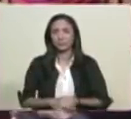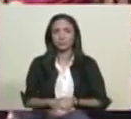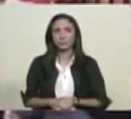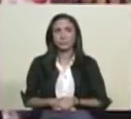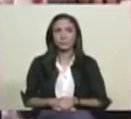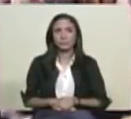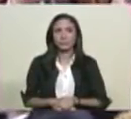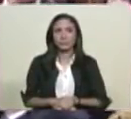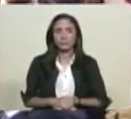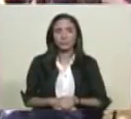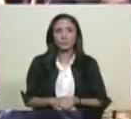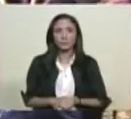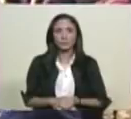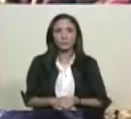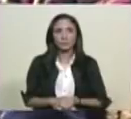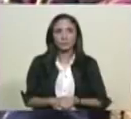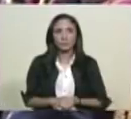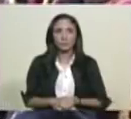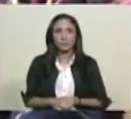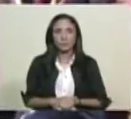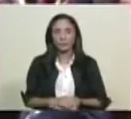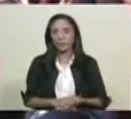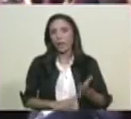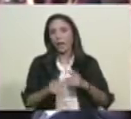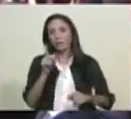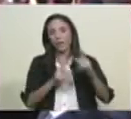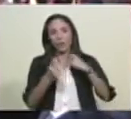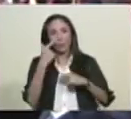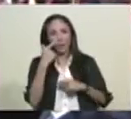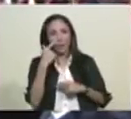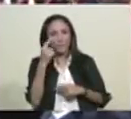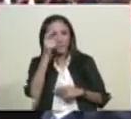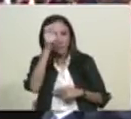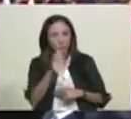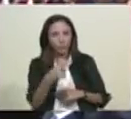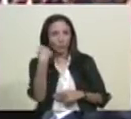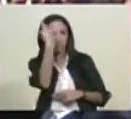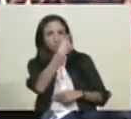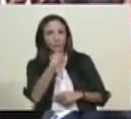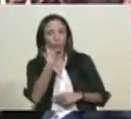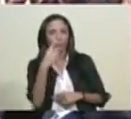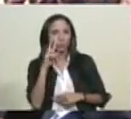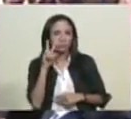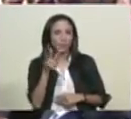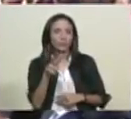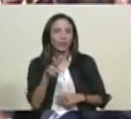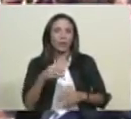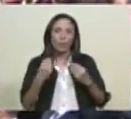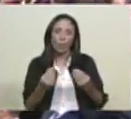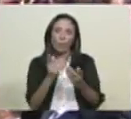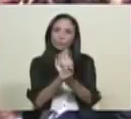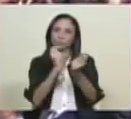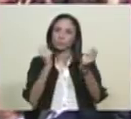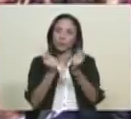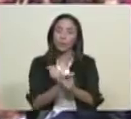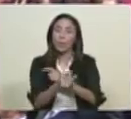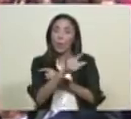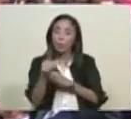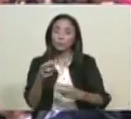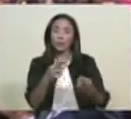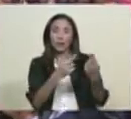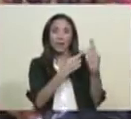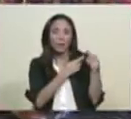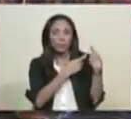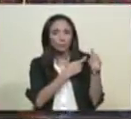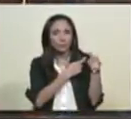Judicial. Se ve inclusive en los rostros, en las miradas de ustedes, jueces de la República. Ustedes tienen una responsabilidad muy